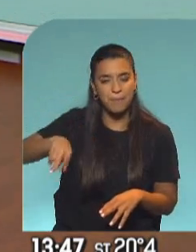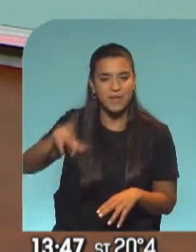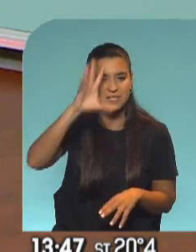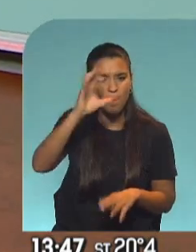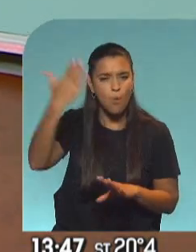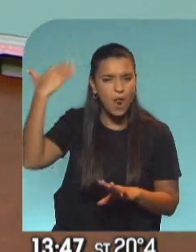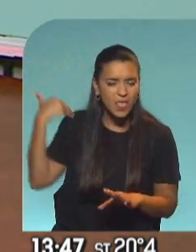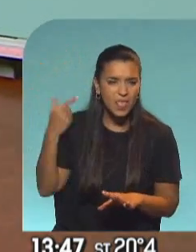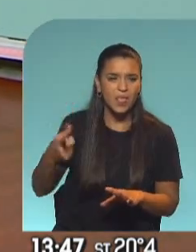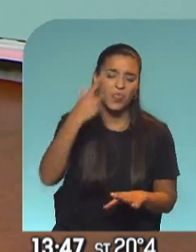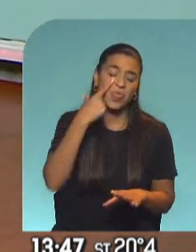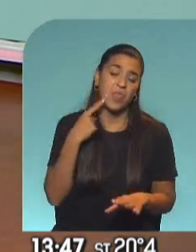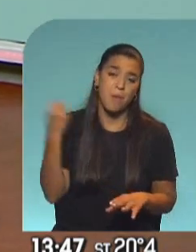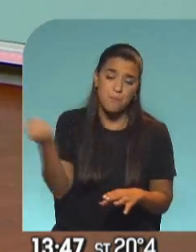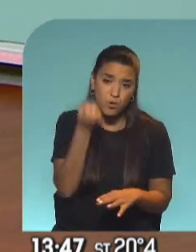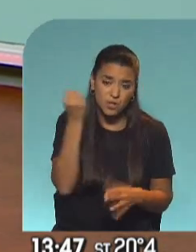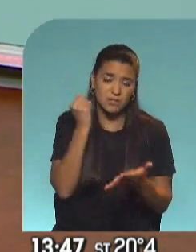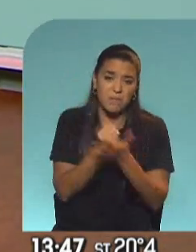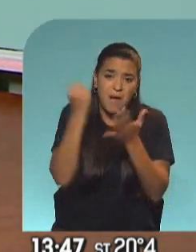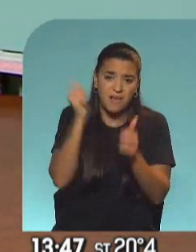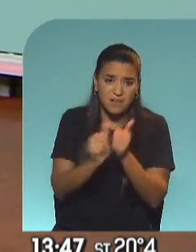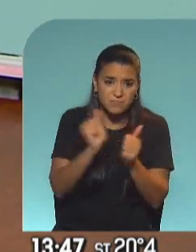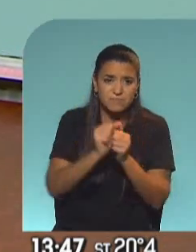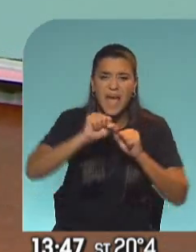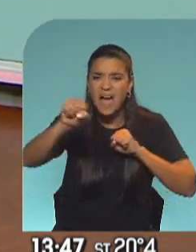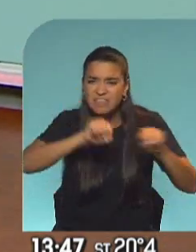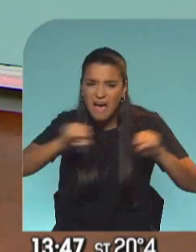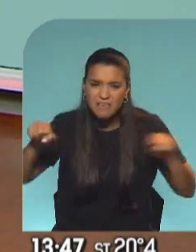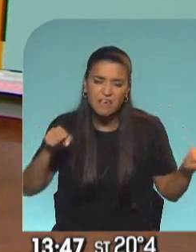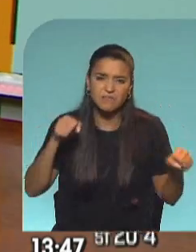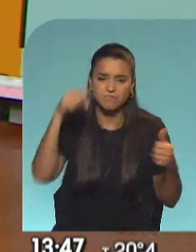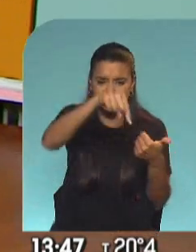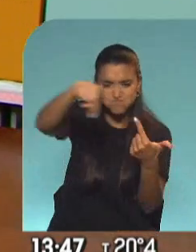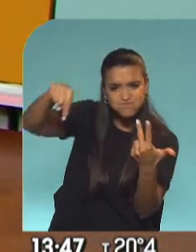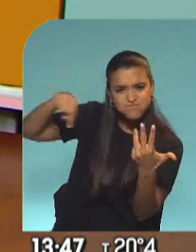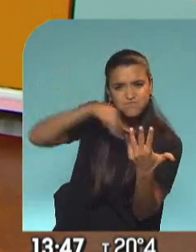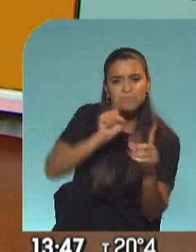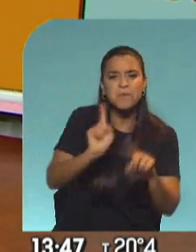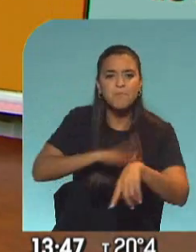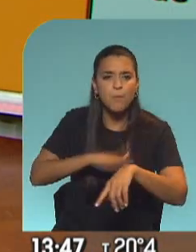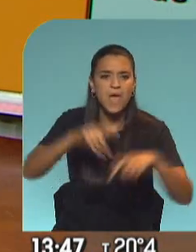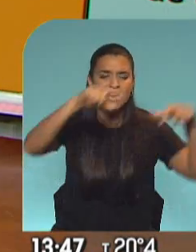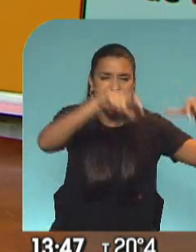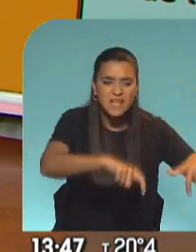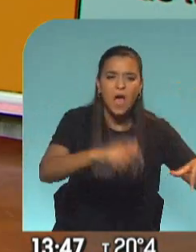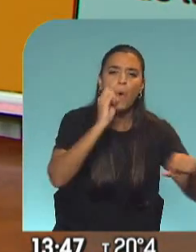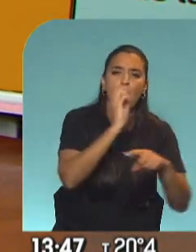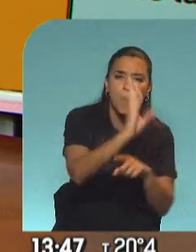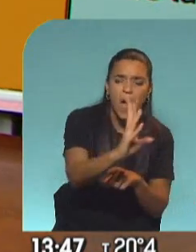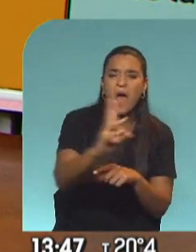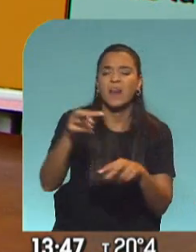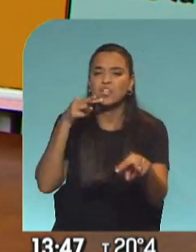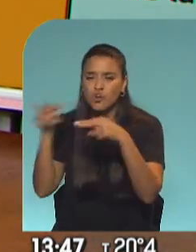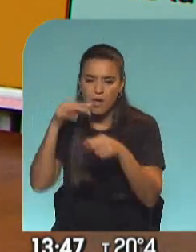acuerdan ese día histórico? Digamos, todos los recordamos que hubo ataques simultáneos a un estadio, bares, restaurantes,